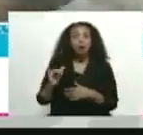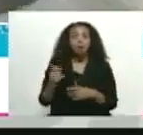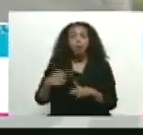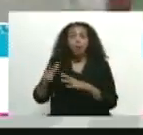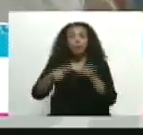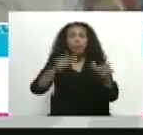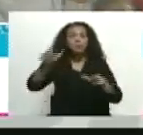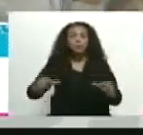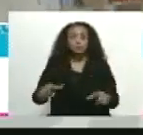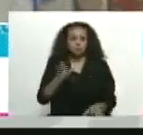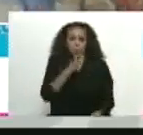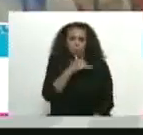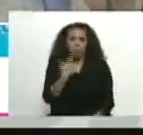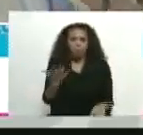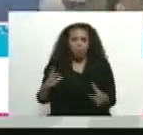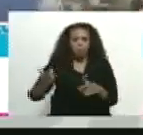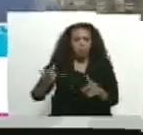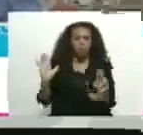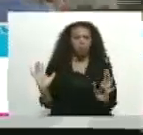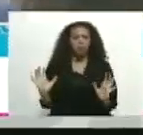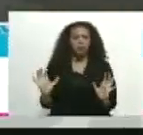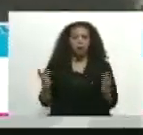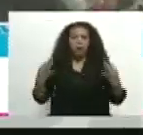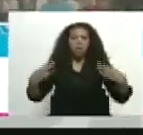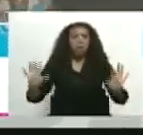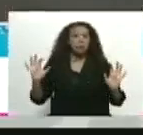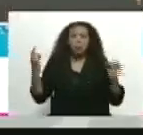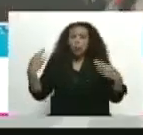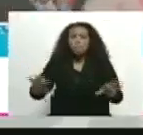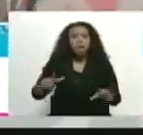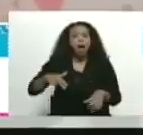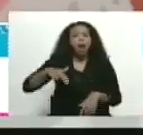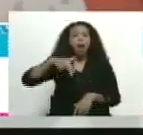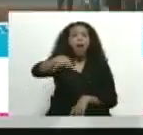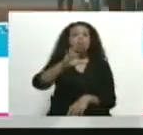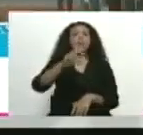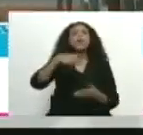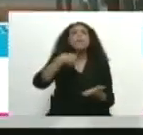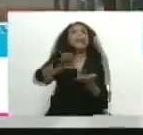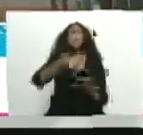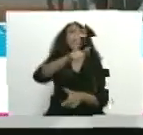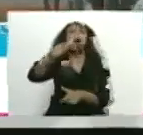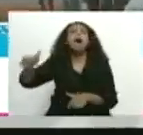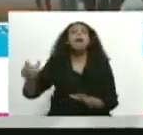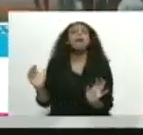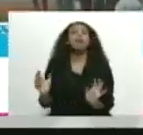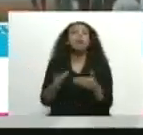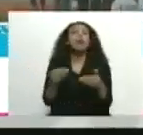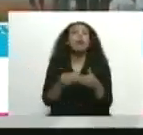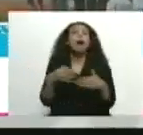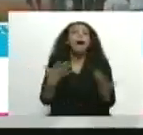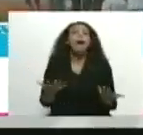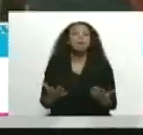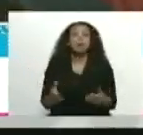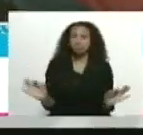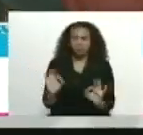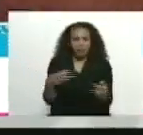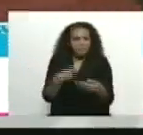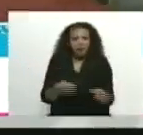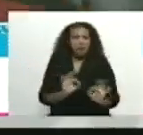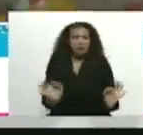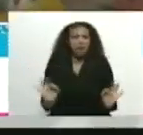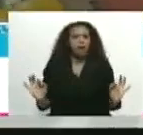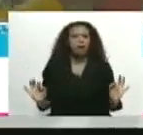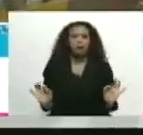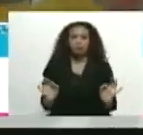otros lados? No, señor presidente. ¿Ninguno? Ahí no hubieron autobuses. ¿Cuánto le pagaron a cada uno de ustedes? Ahí no hubo pago por ningún lado. Ah,